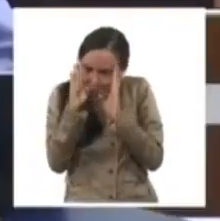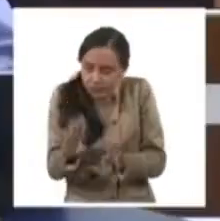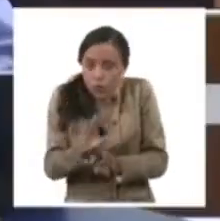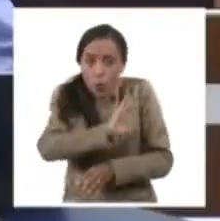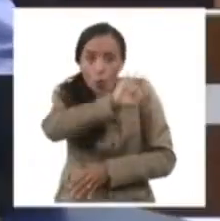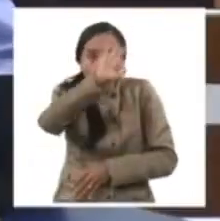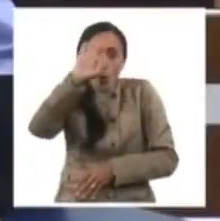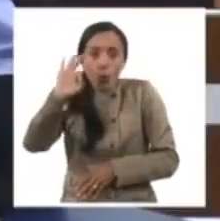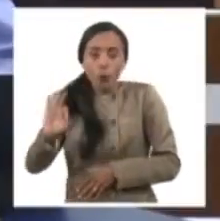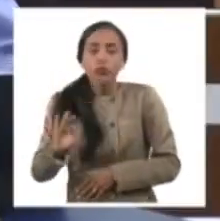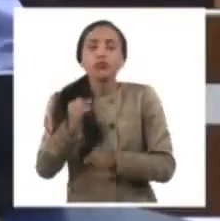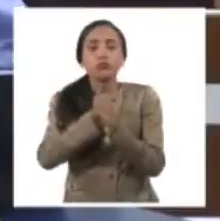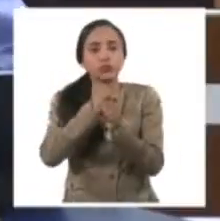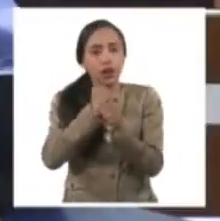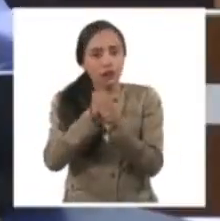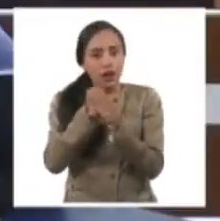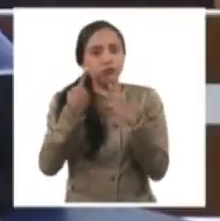completo